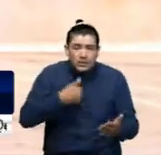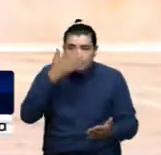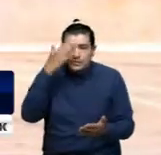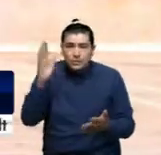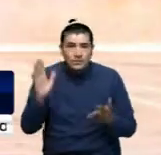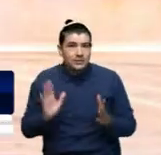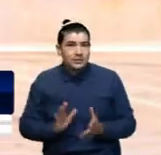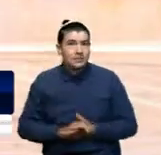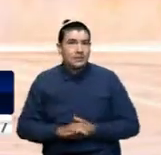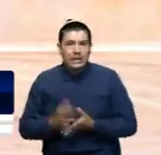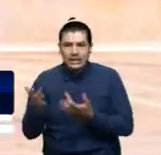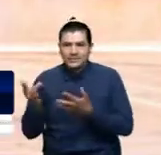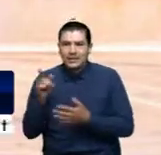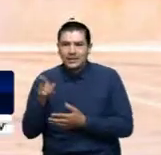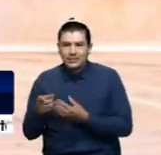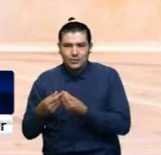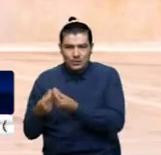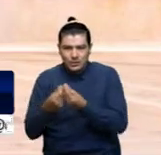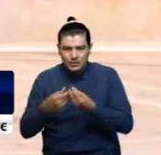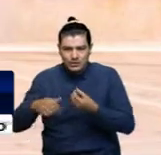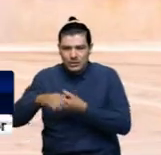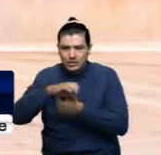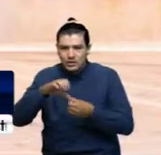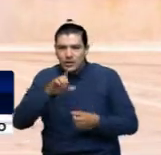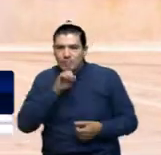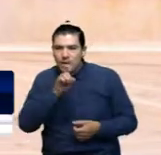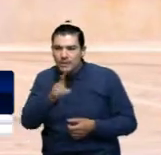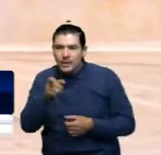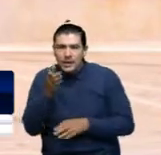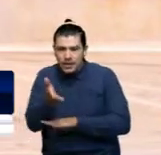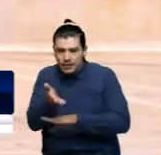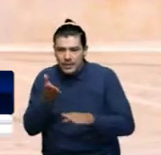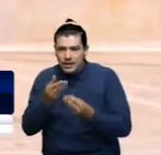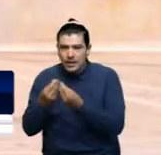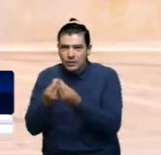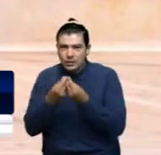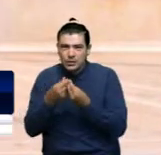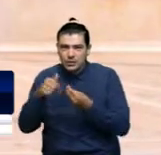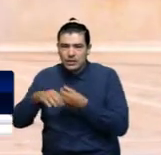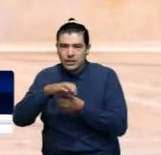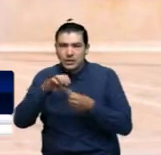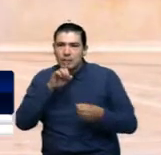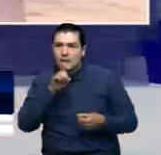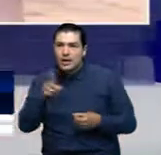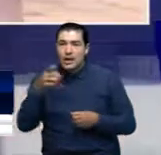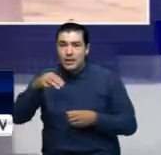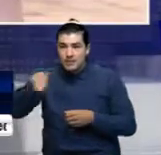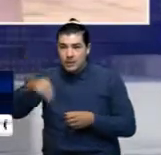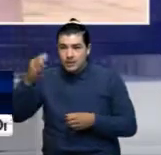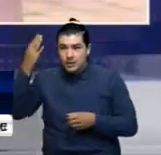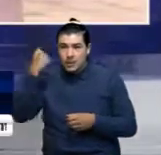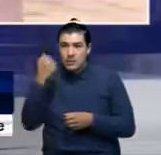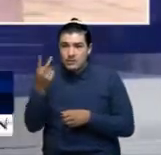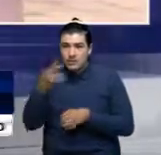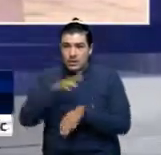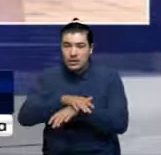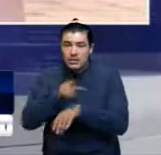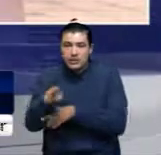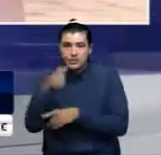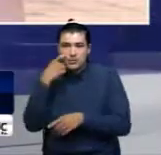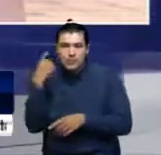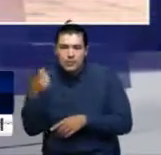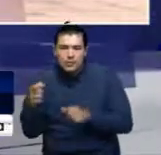mientras tanto el consejo de jugar a manga solicitado a la comunidad este miércoles a partir de las 2 de la tarde su presencia para buscar el